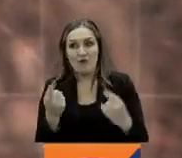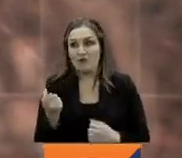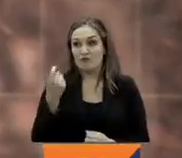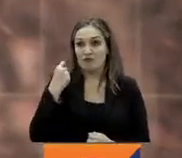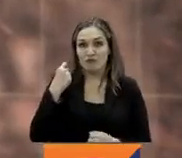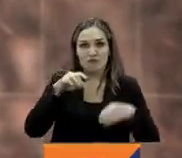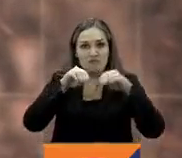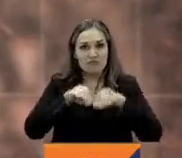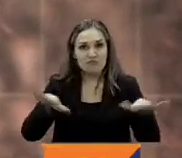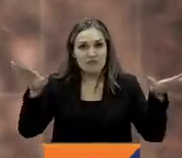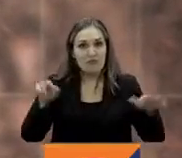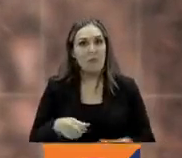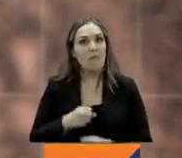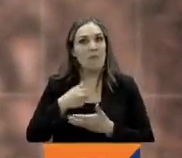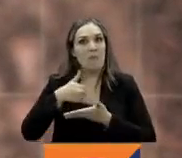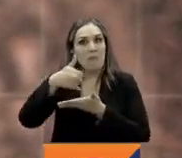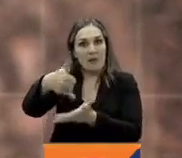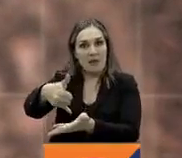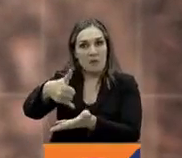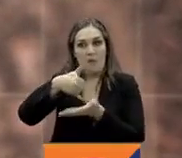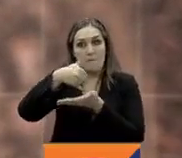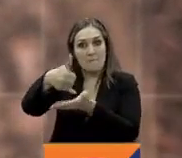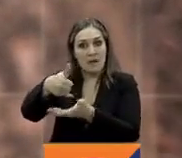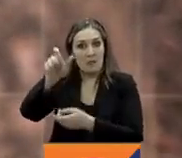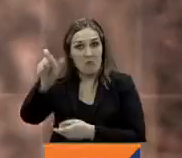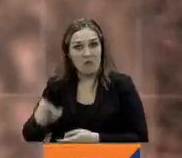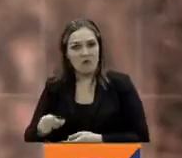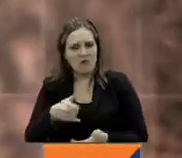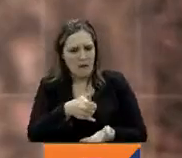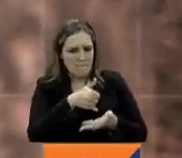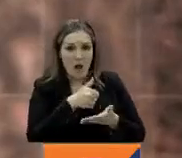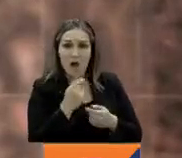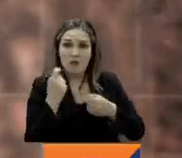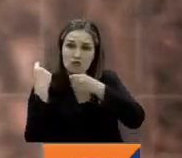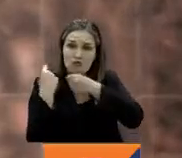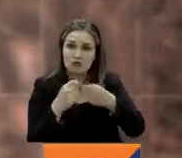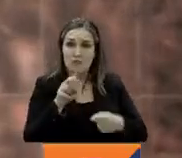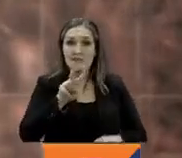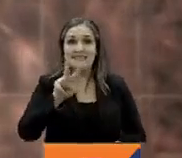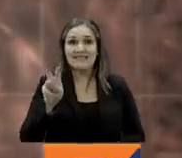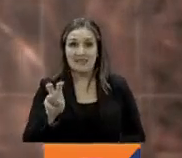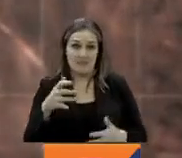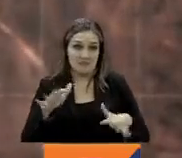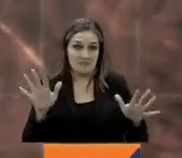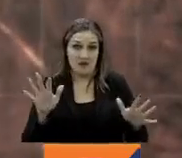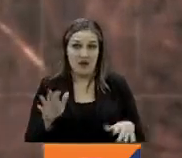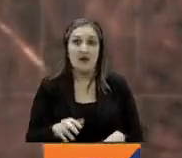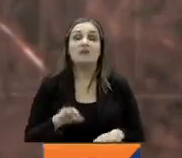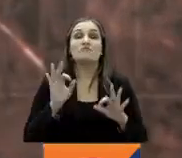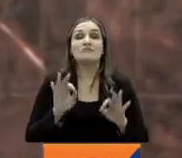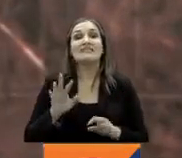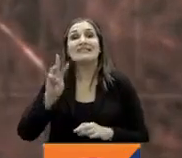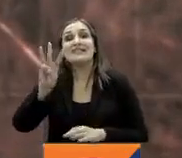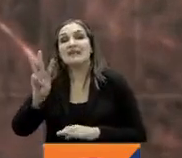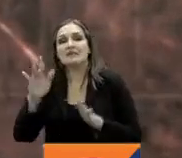su más reciente, Origen. El paisa logró su gramófono número 27, tres de ellos en los premios Anglo de la